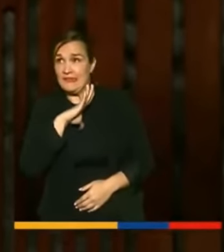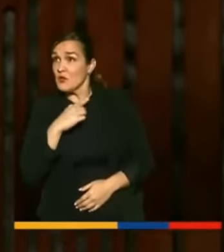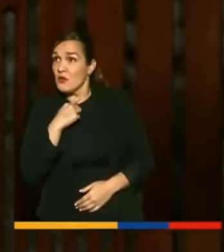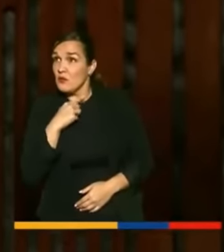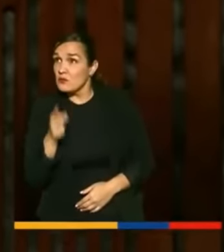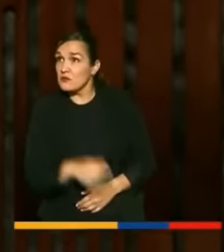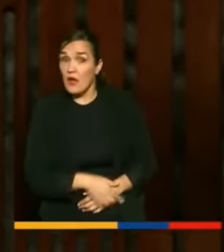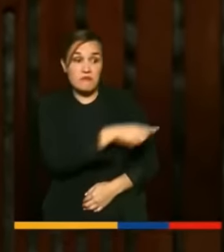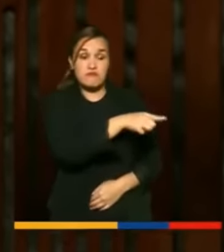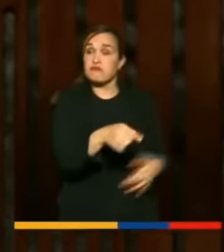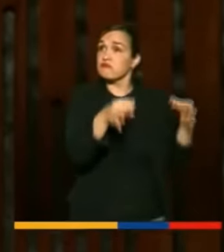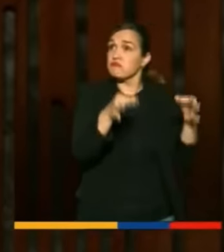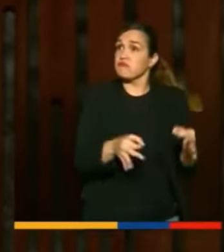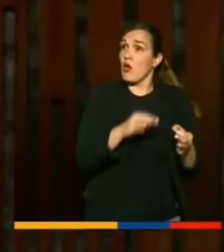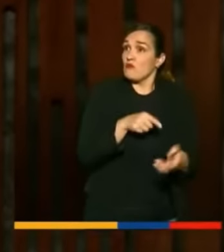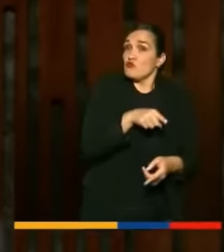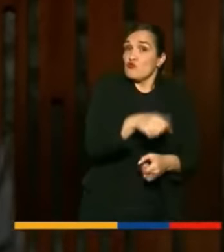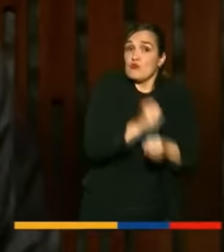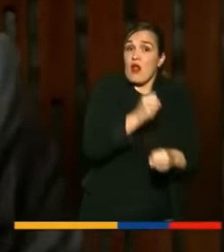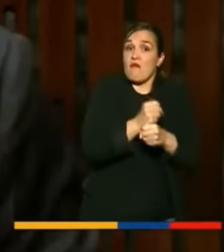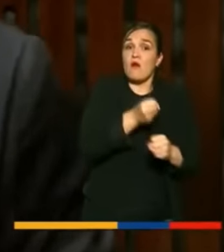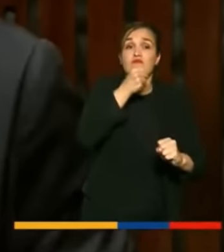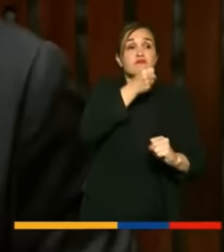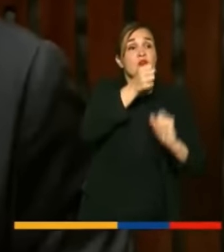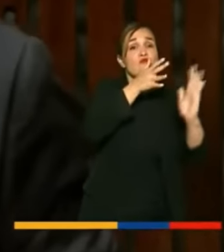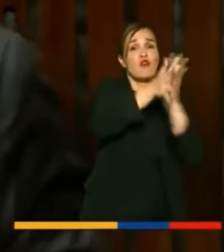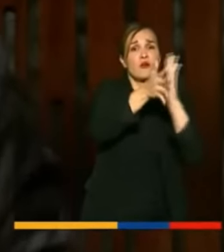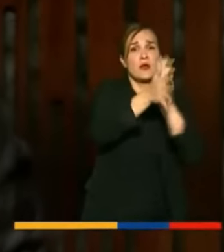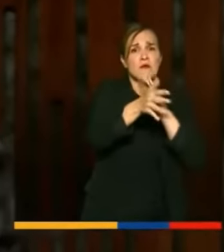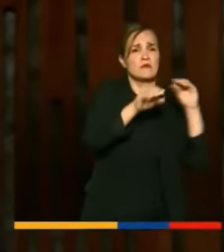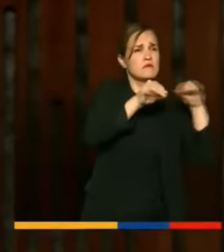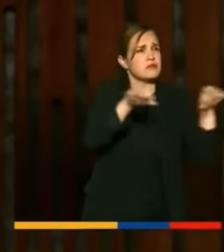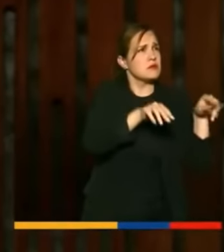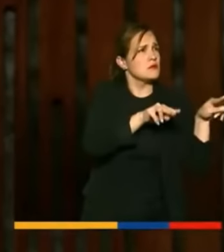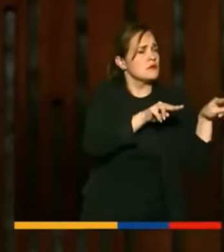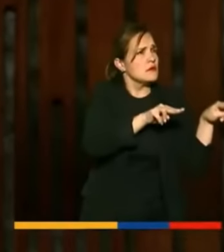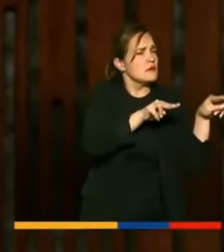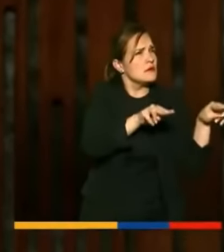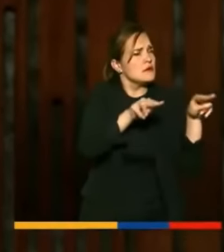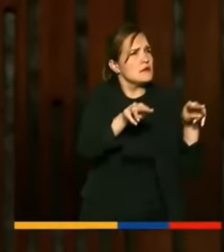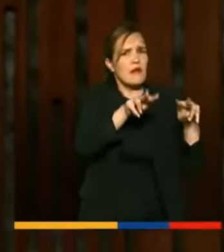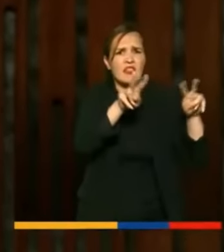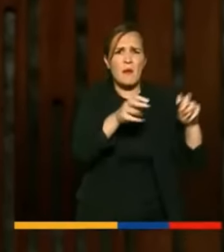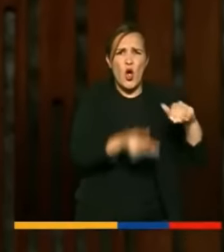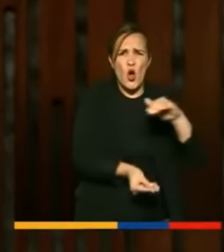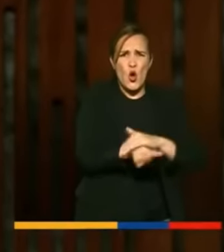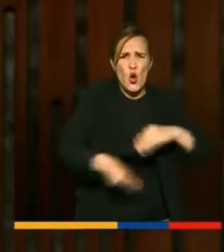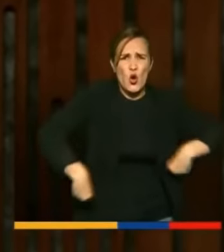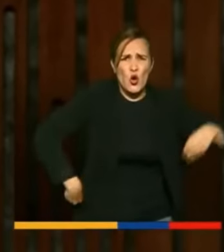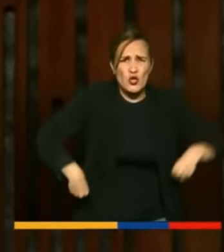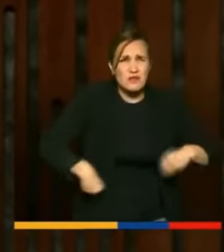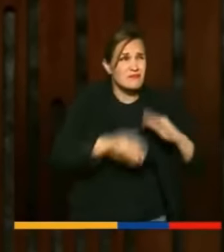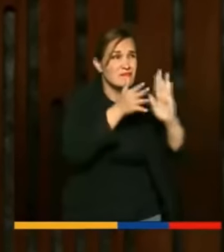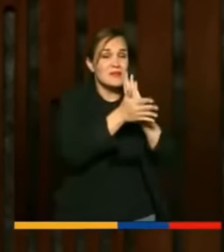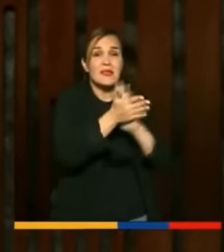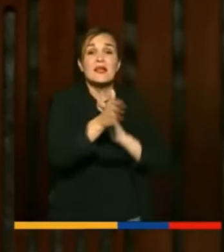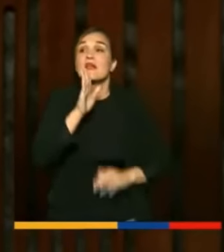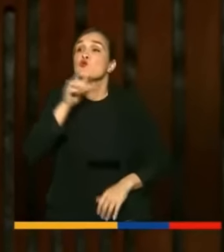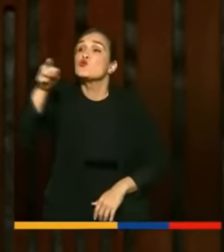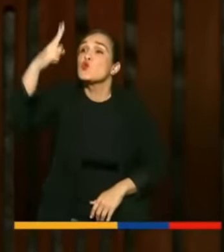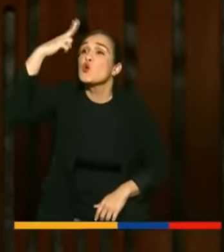deber de informar, hemos visto escandalosos esos hechos de corrupción, uno tras otro. Las confesiones de Day Vázquez y de su